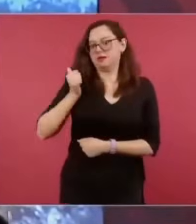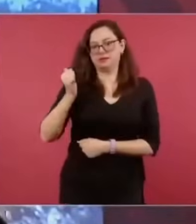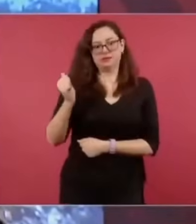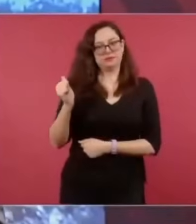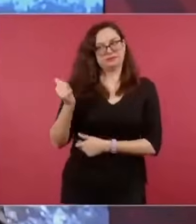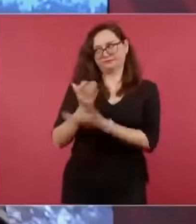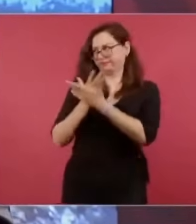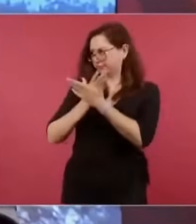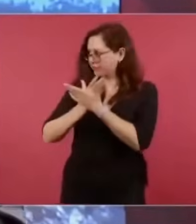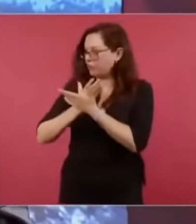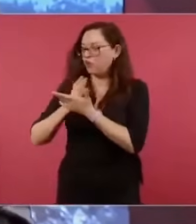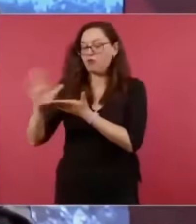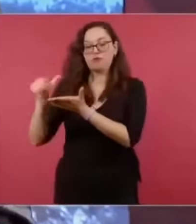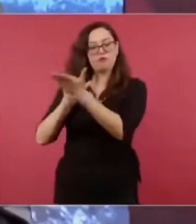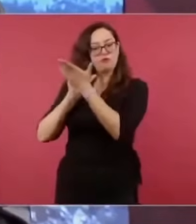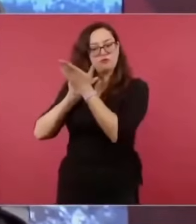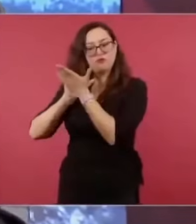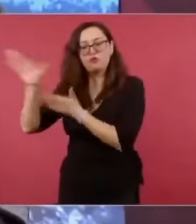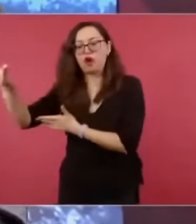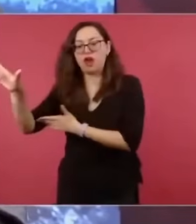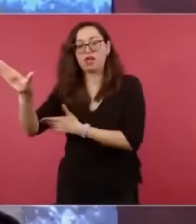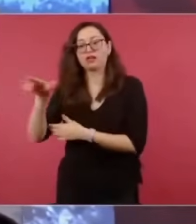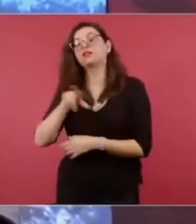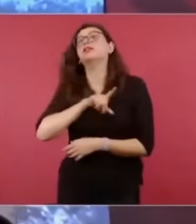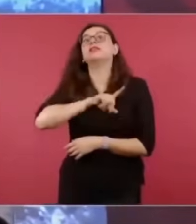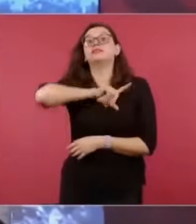Luego viene el gran zarpazo,